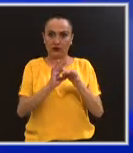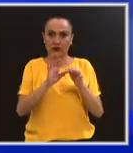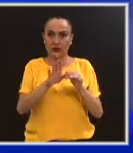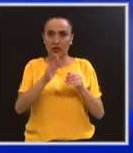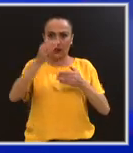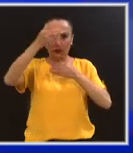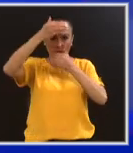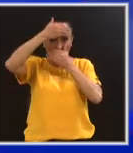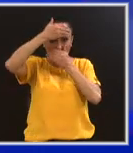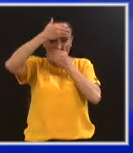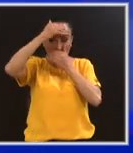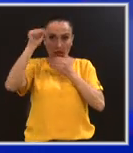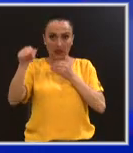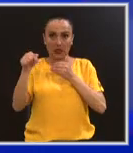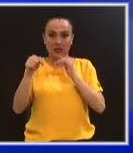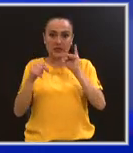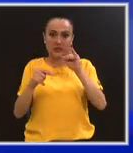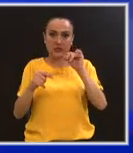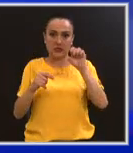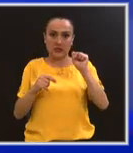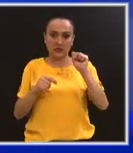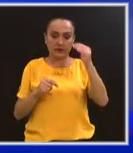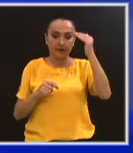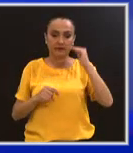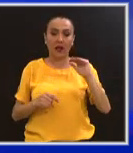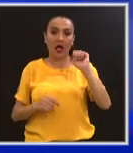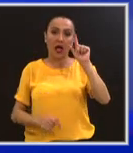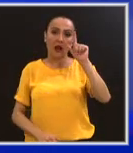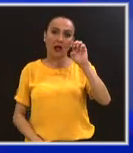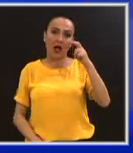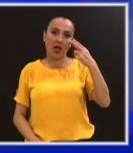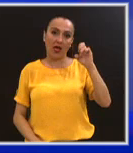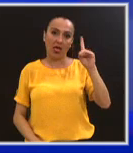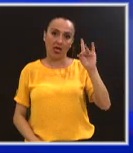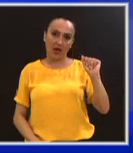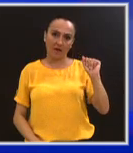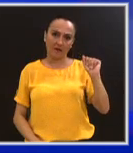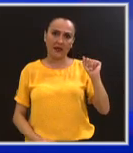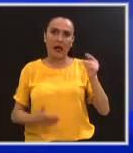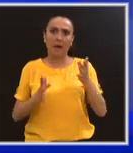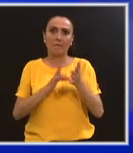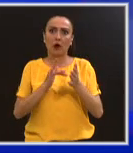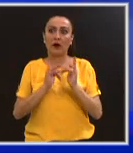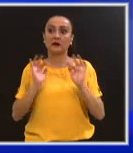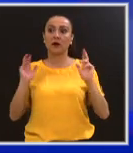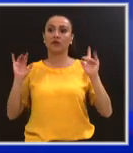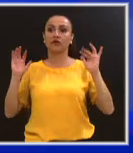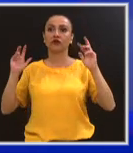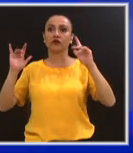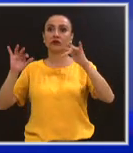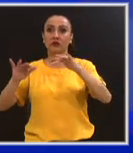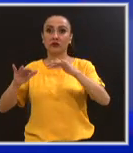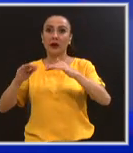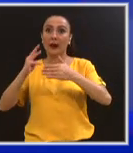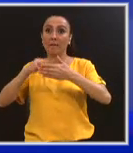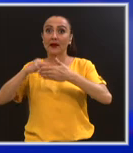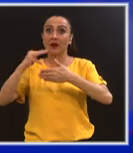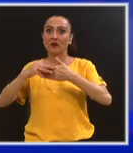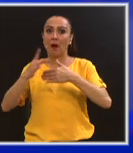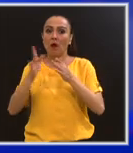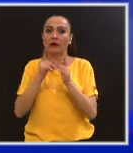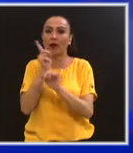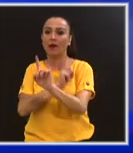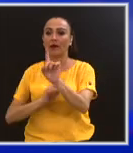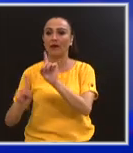terroristas tanto de Isis como de alcaeda aprovechan estas migraciones masivas para mezclarse y efectivamente pasar